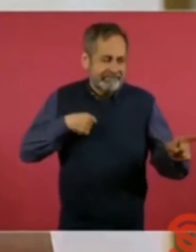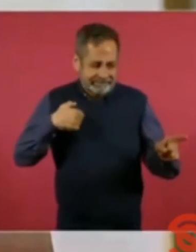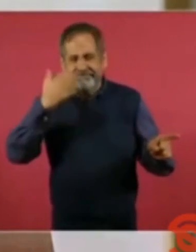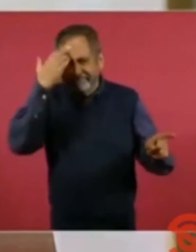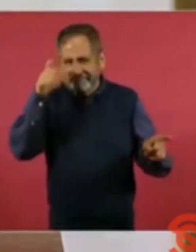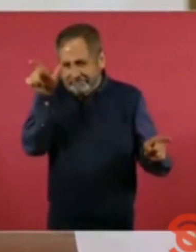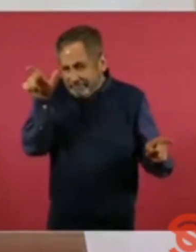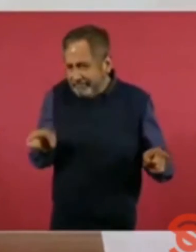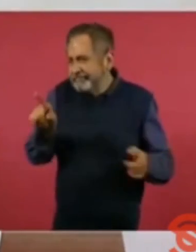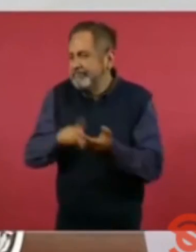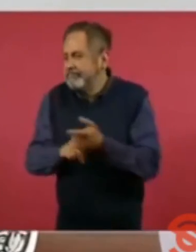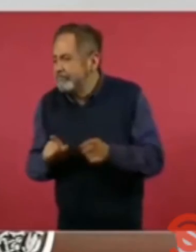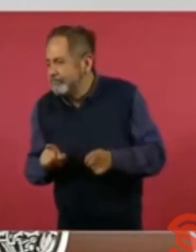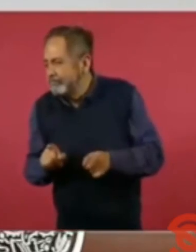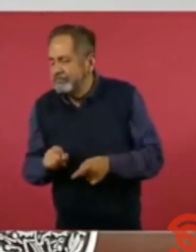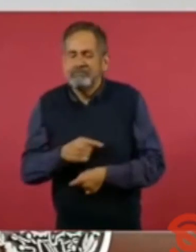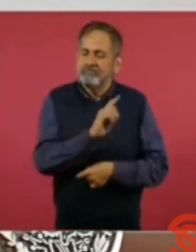y